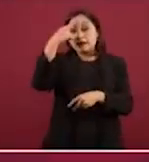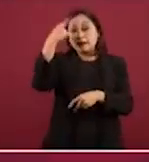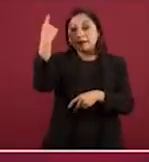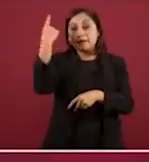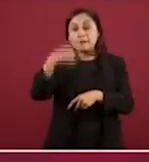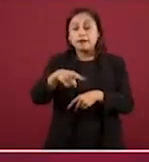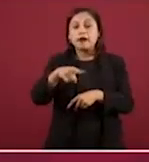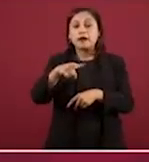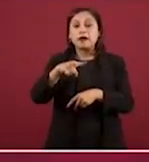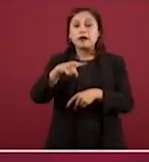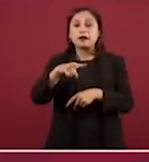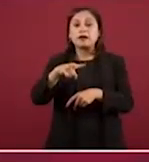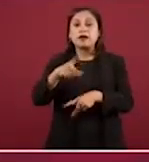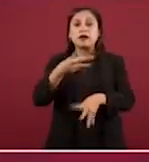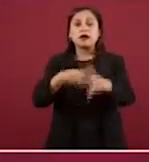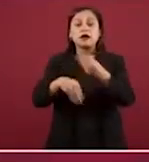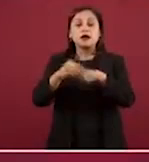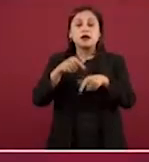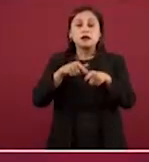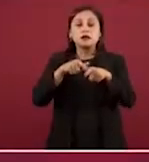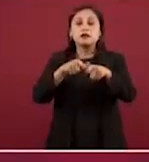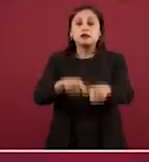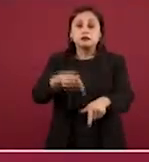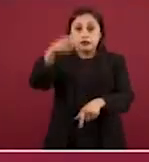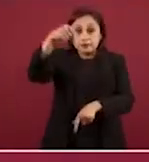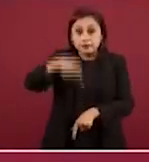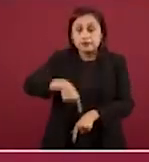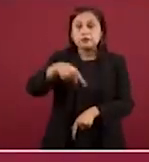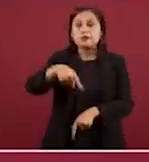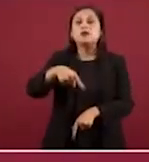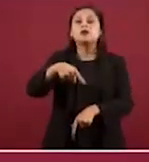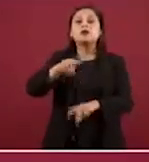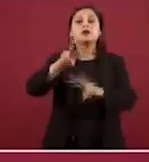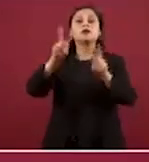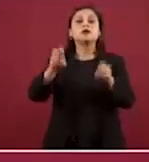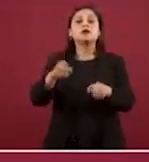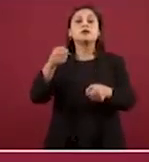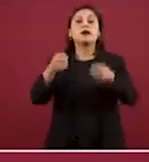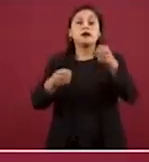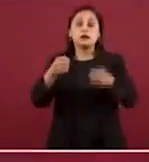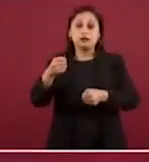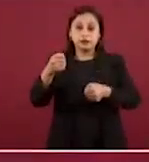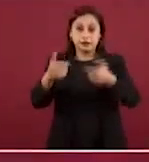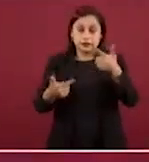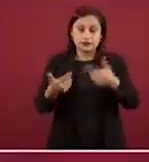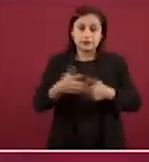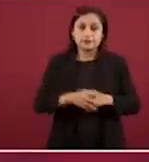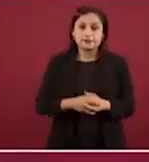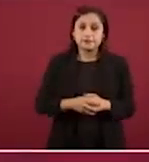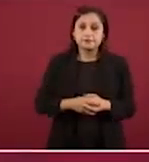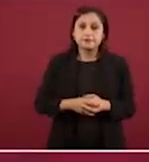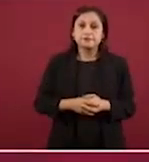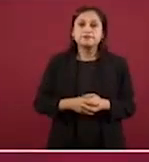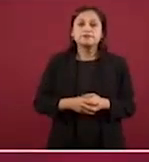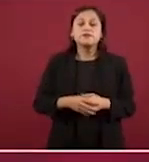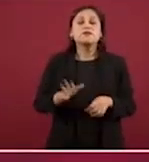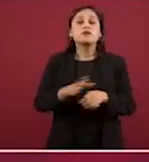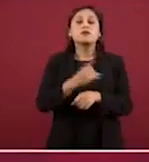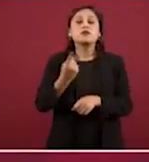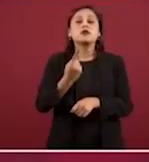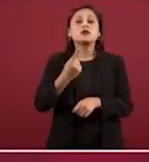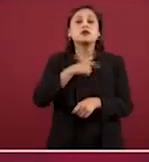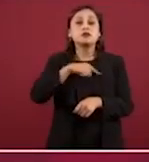leche, porque también ahí estamos comprando más del